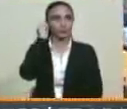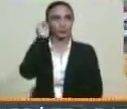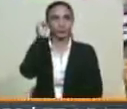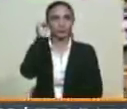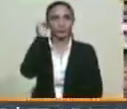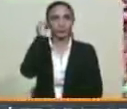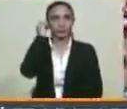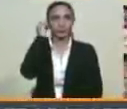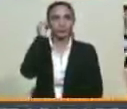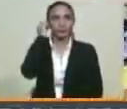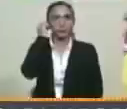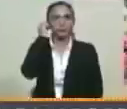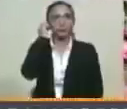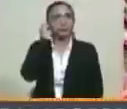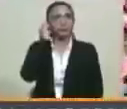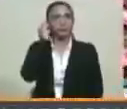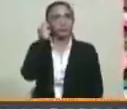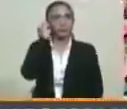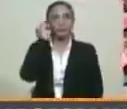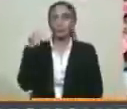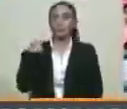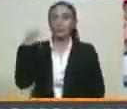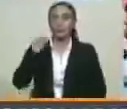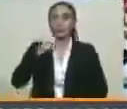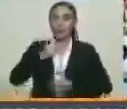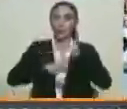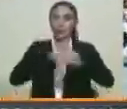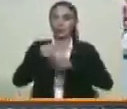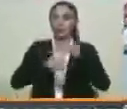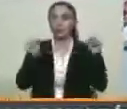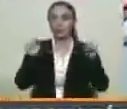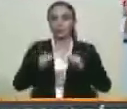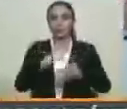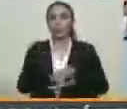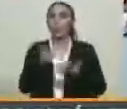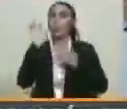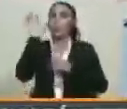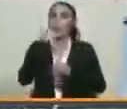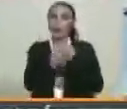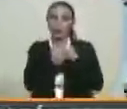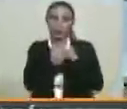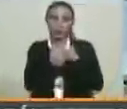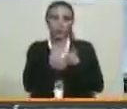Así será Venezuela. Así será, patria amada.